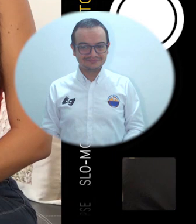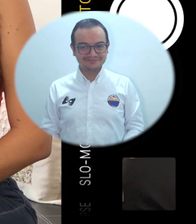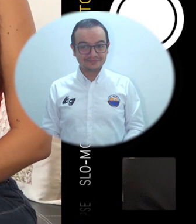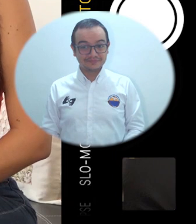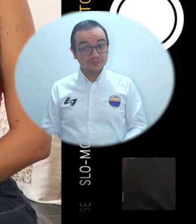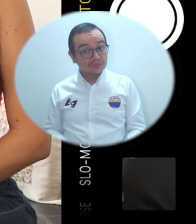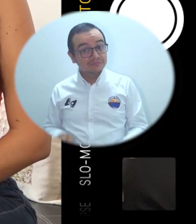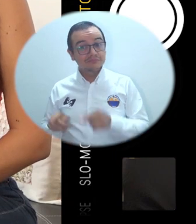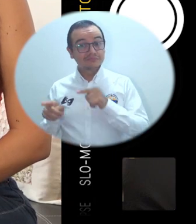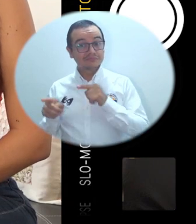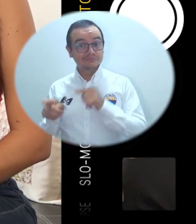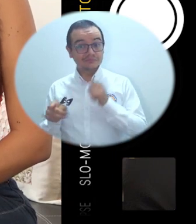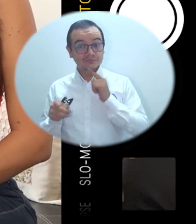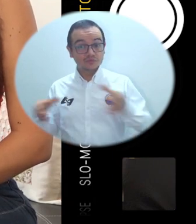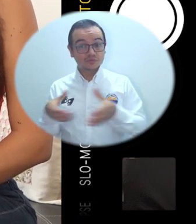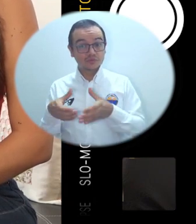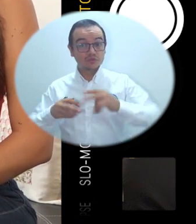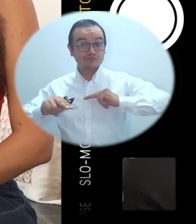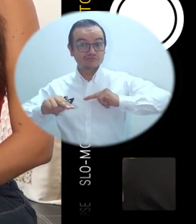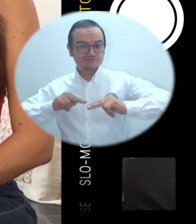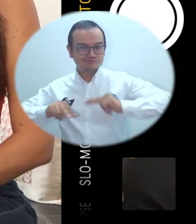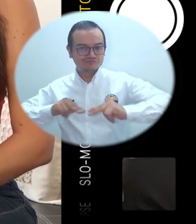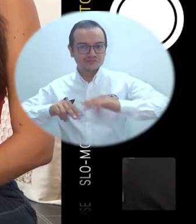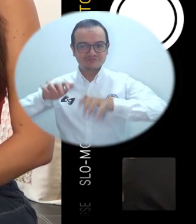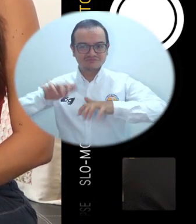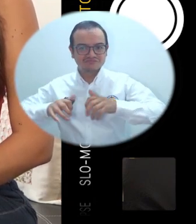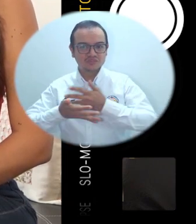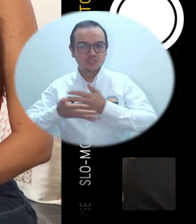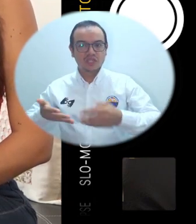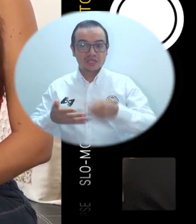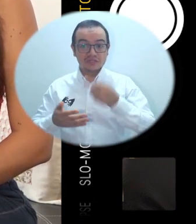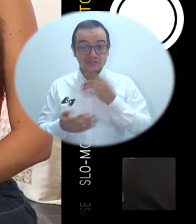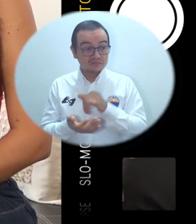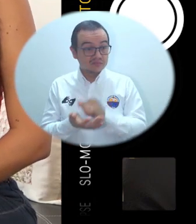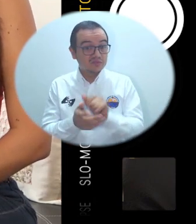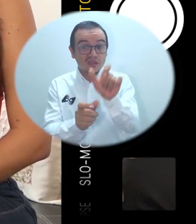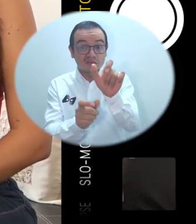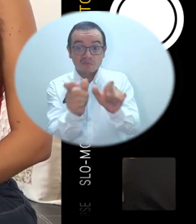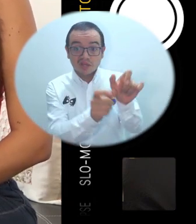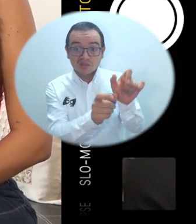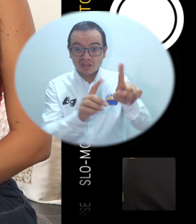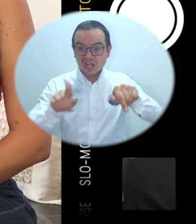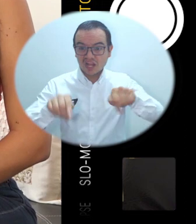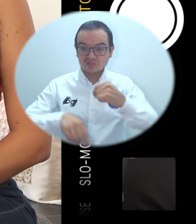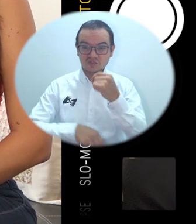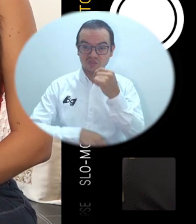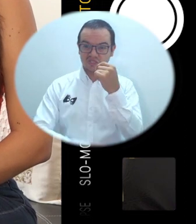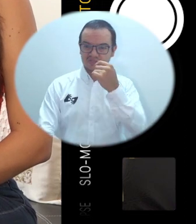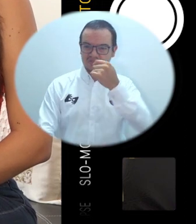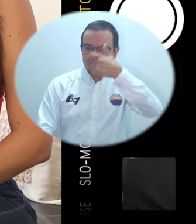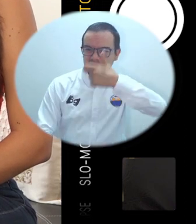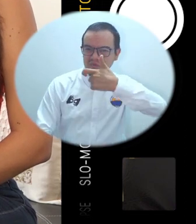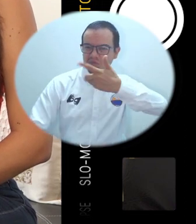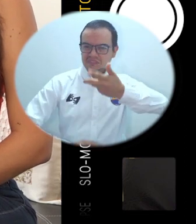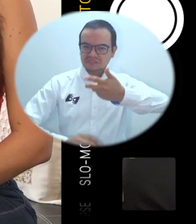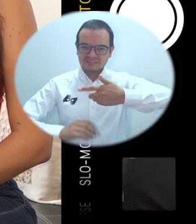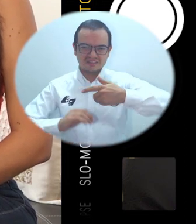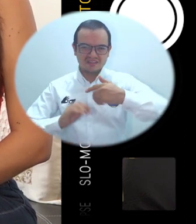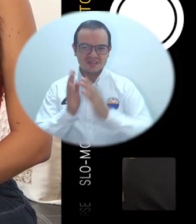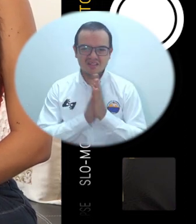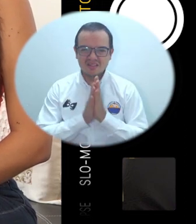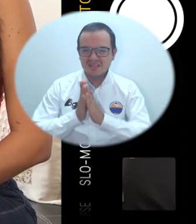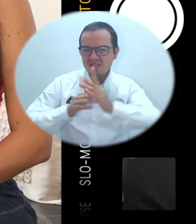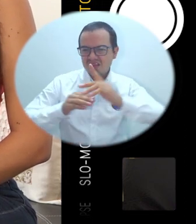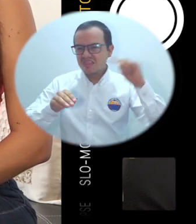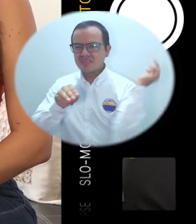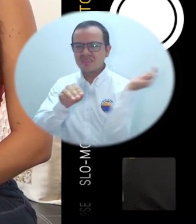los administrativos aprovecharon para rechazar categóricamente los comentarios denigrantes que a través de redes sociales ponen en tela